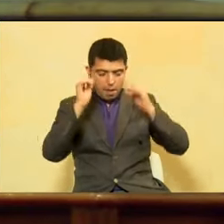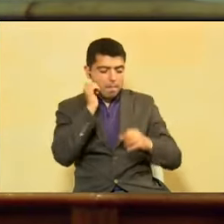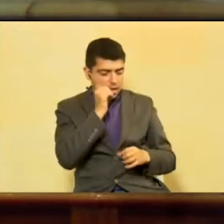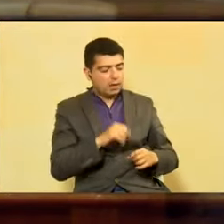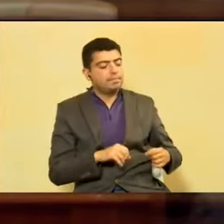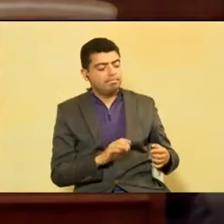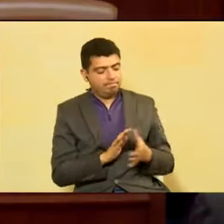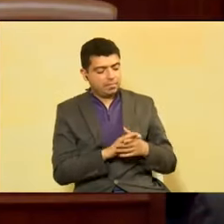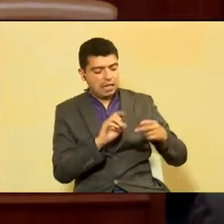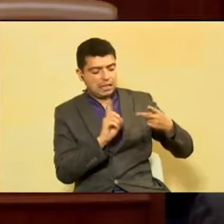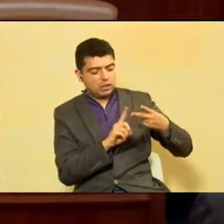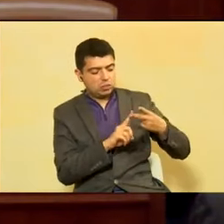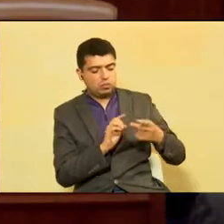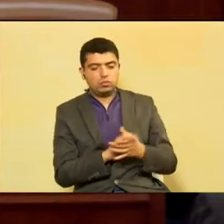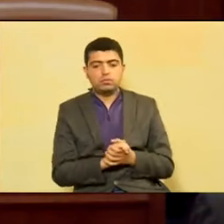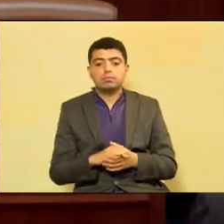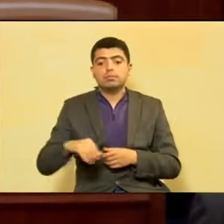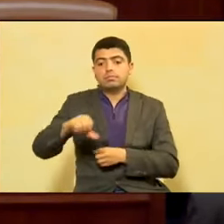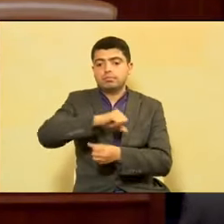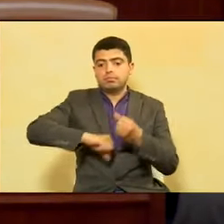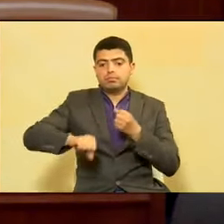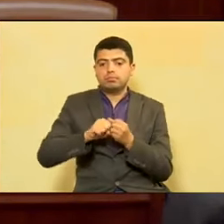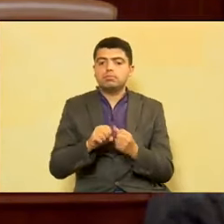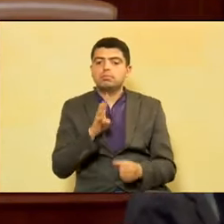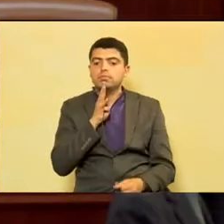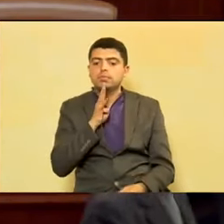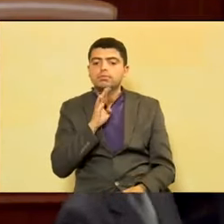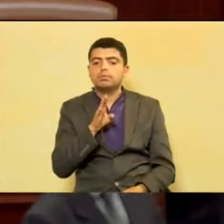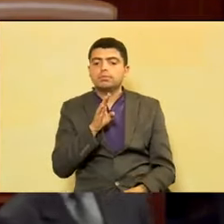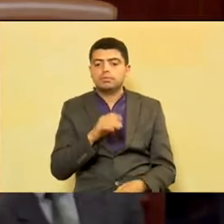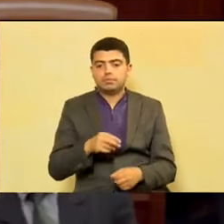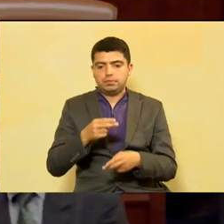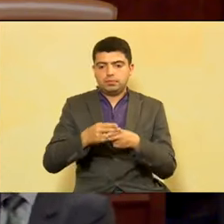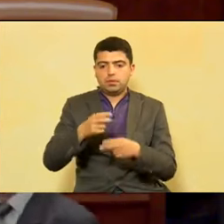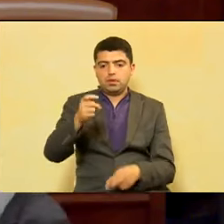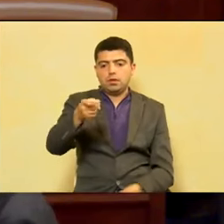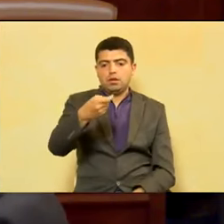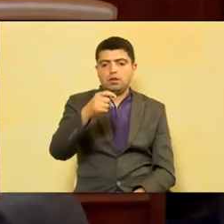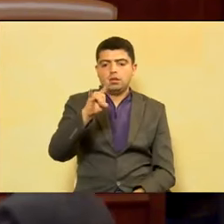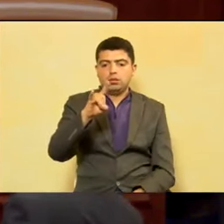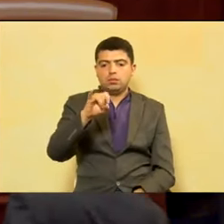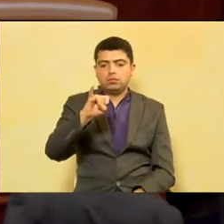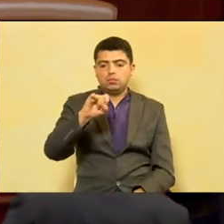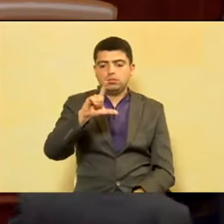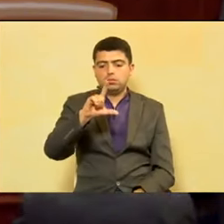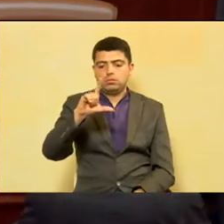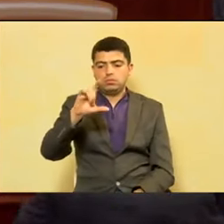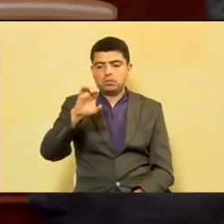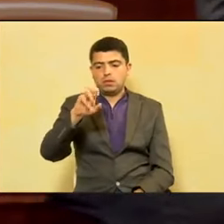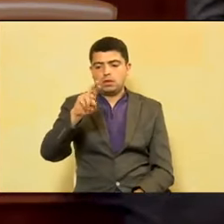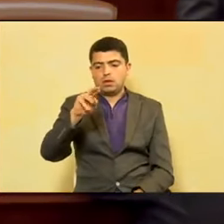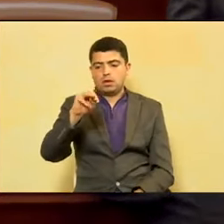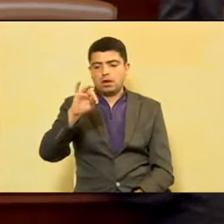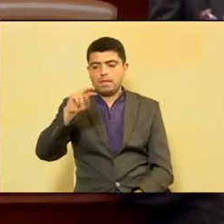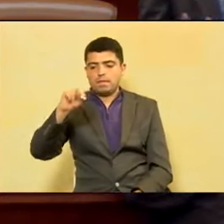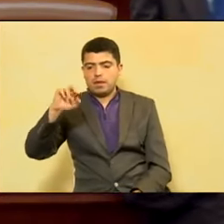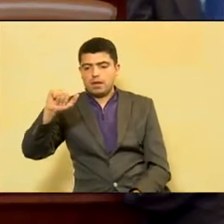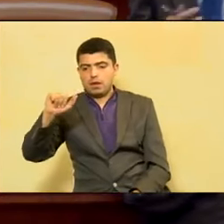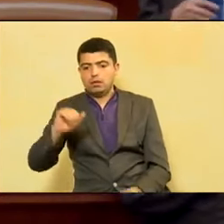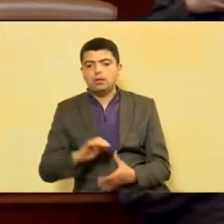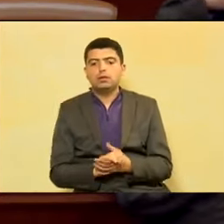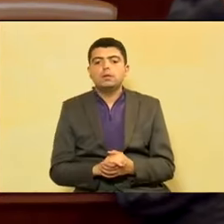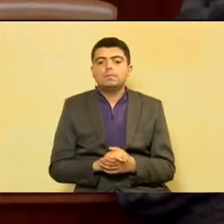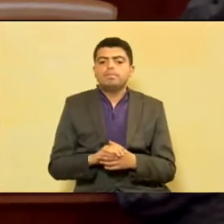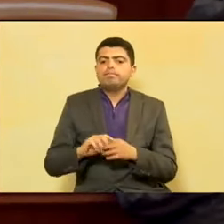representante Guillermina Bravo gracias señora presidenta el